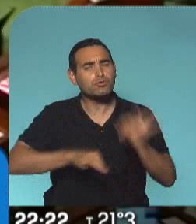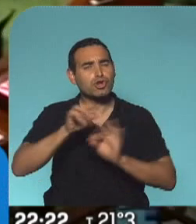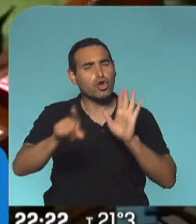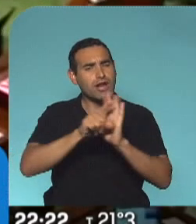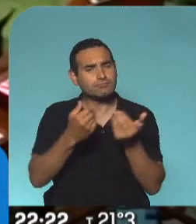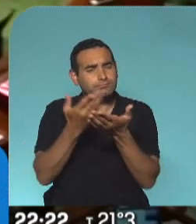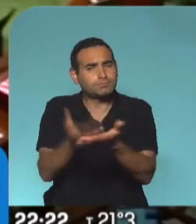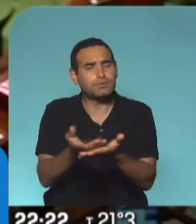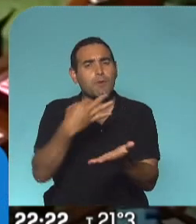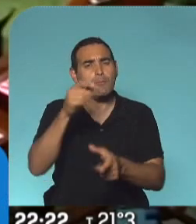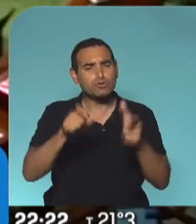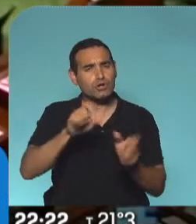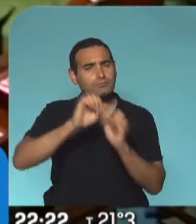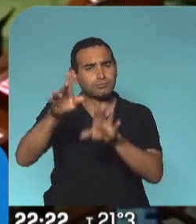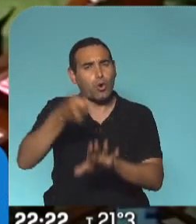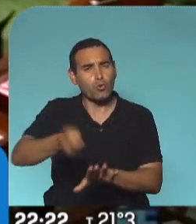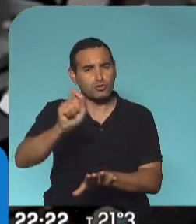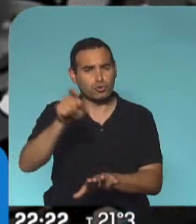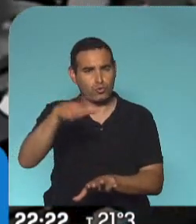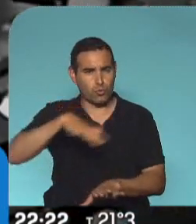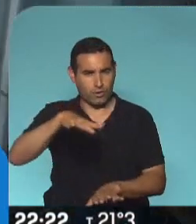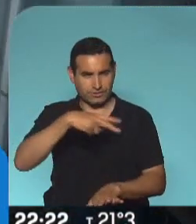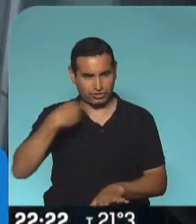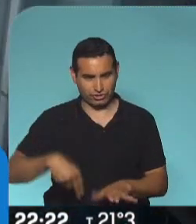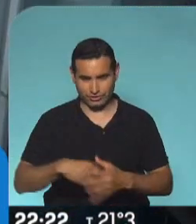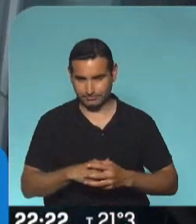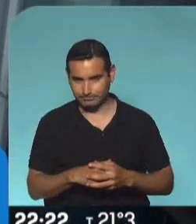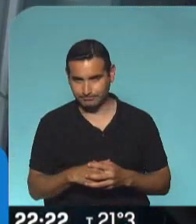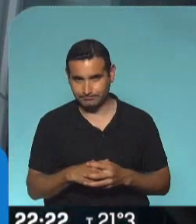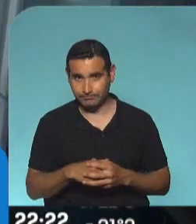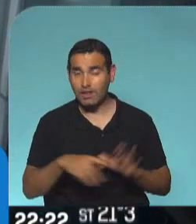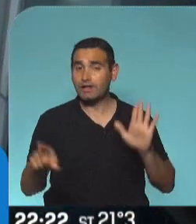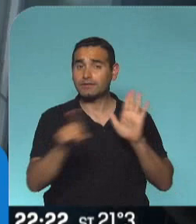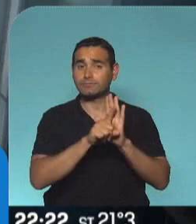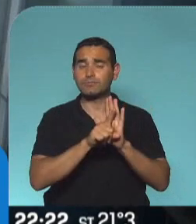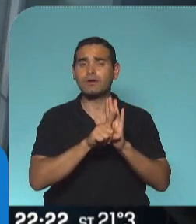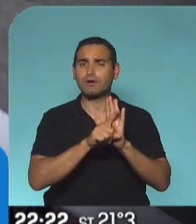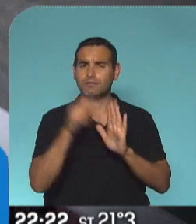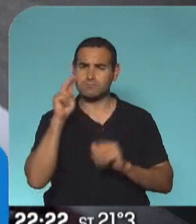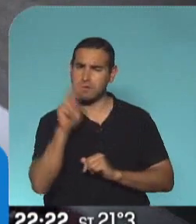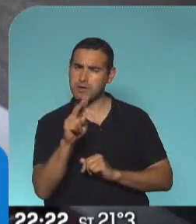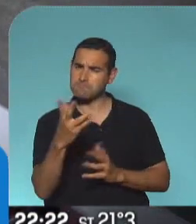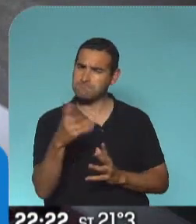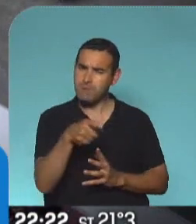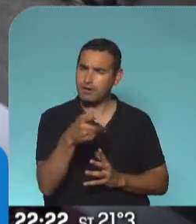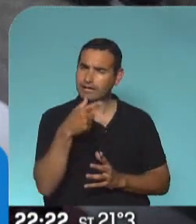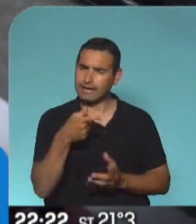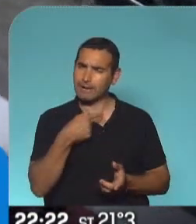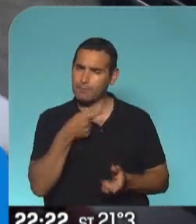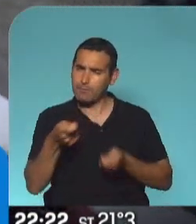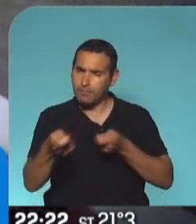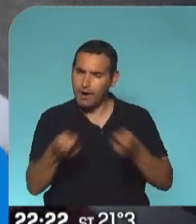extradición de ciudadanos para ser juzgados en el continente. La legislación fue vista como la puerta a un control político